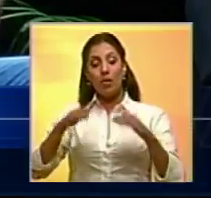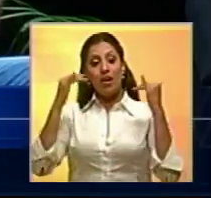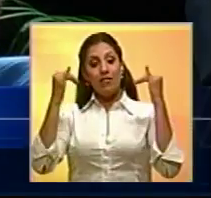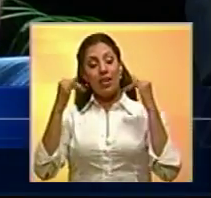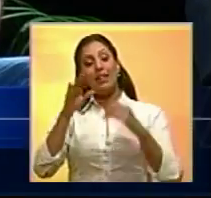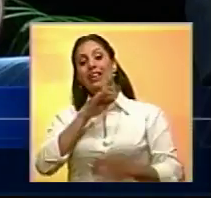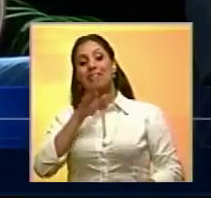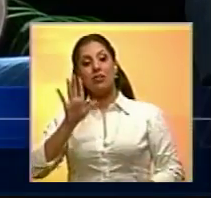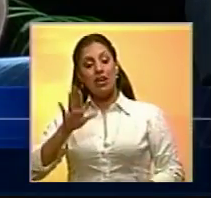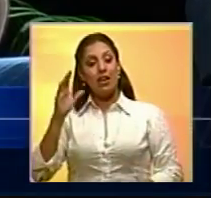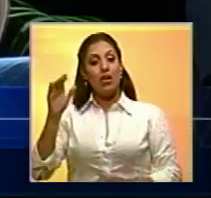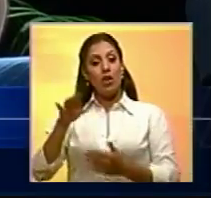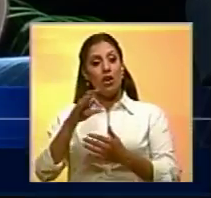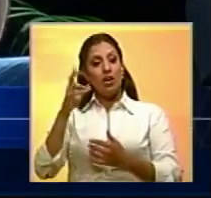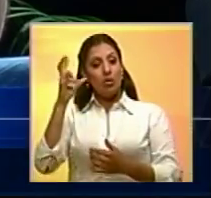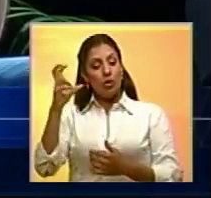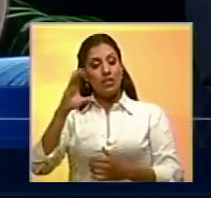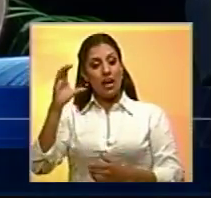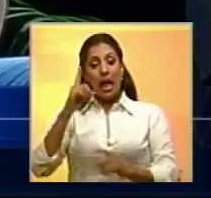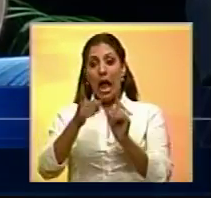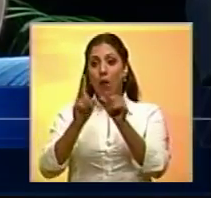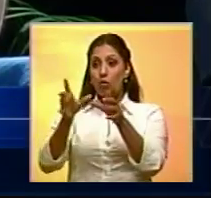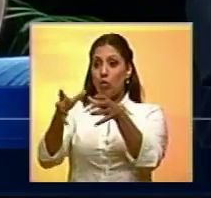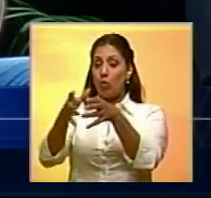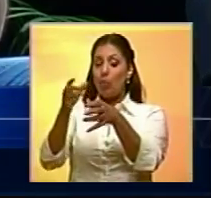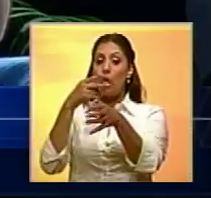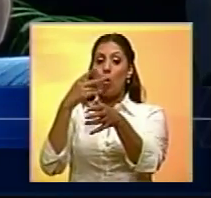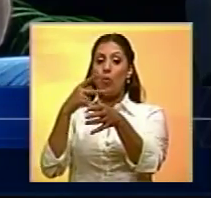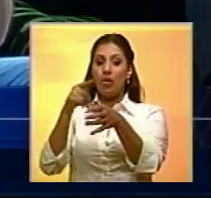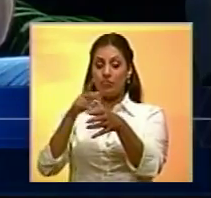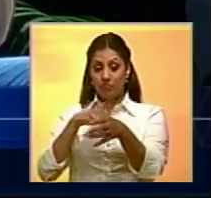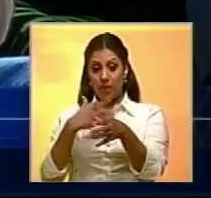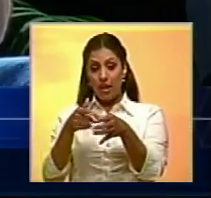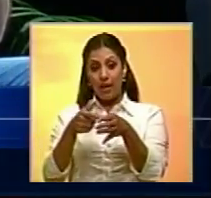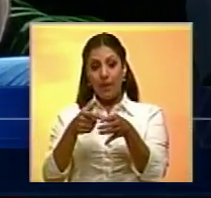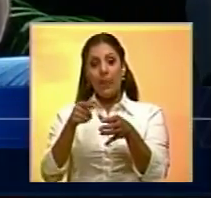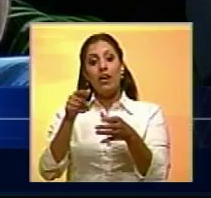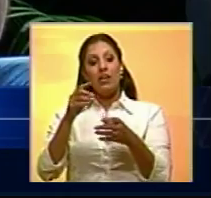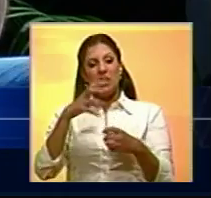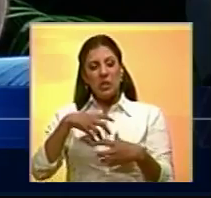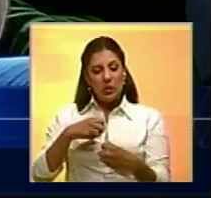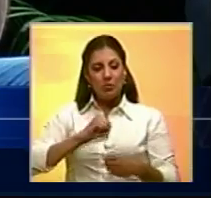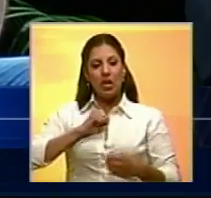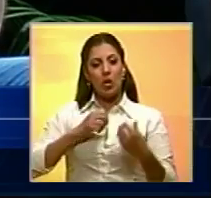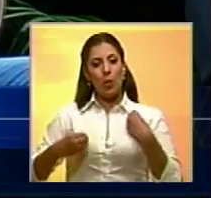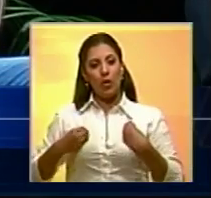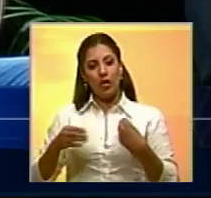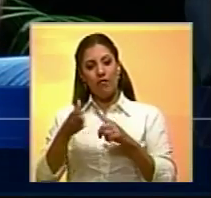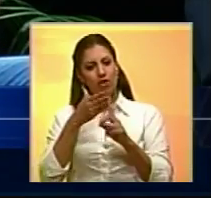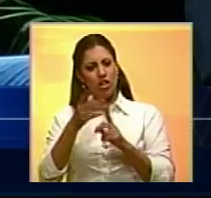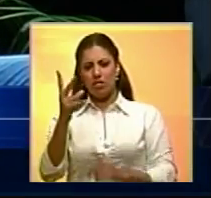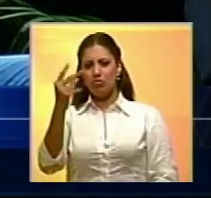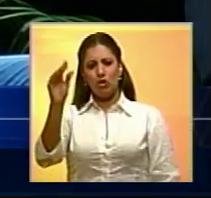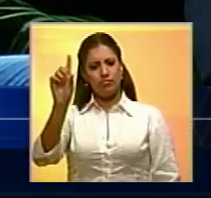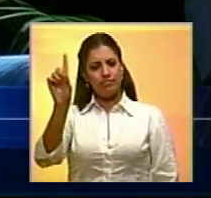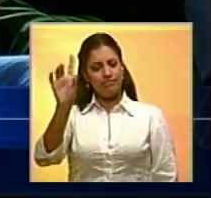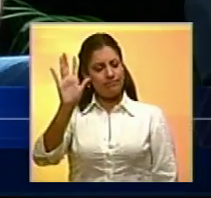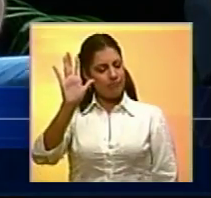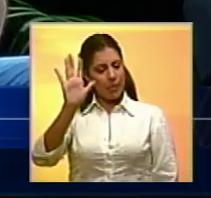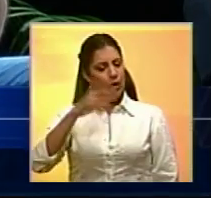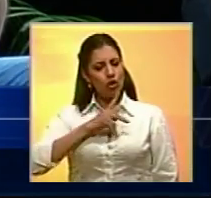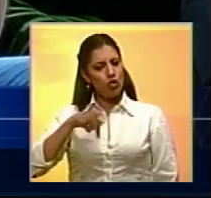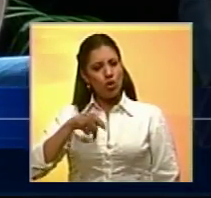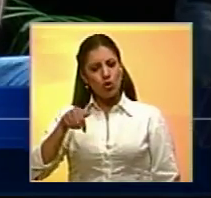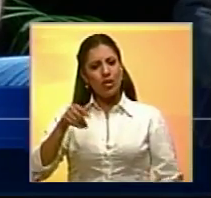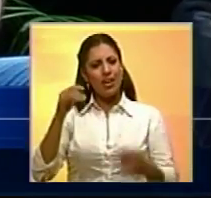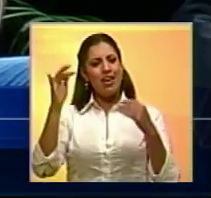Suena Caracas porque hay algún sector político que preferiría la zozobra, la angustia y la violencia. No, Vamos a hacer el Festival